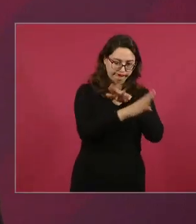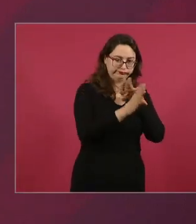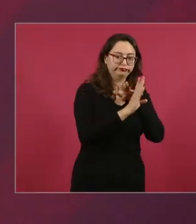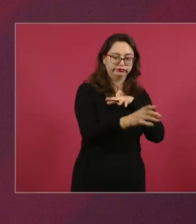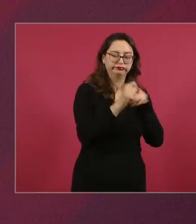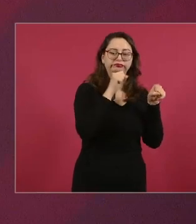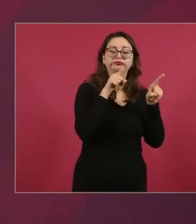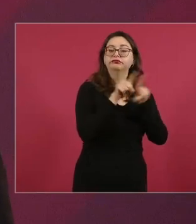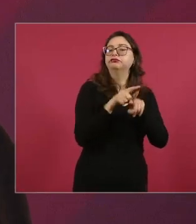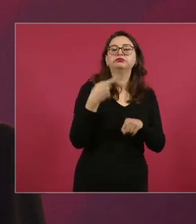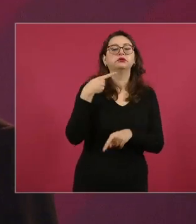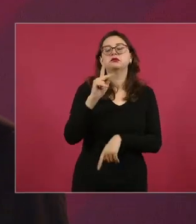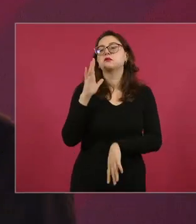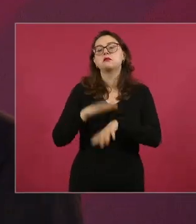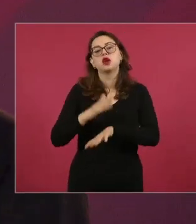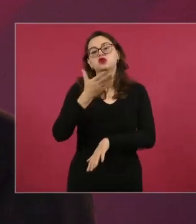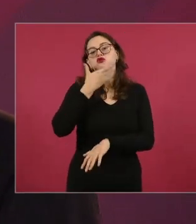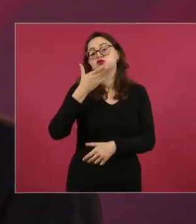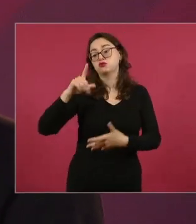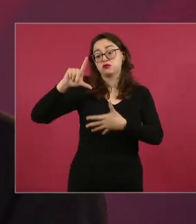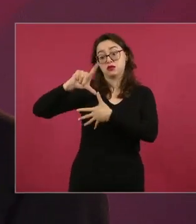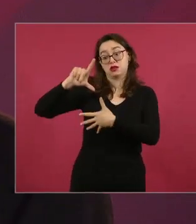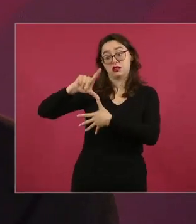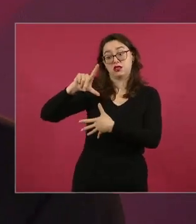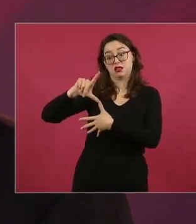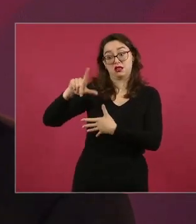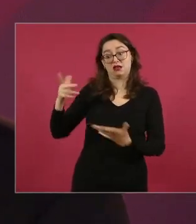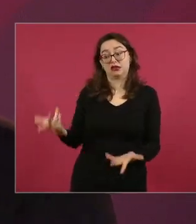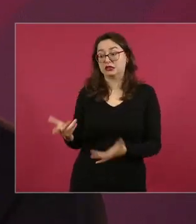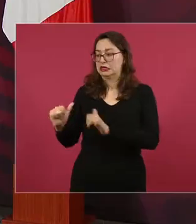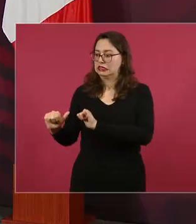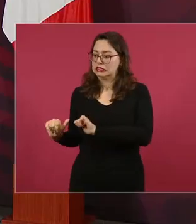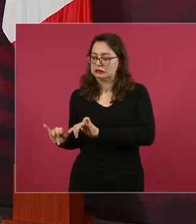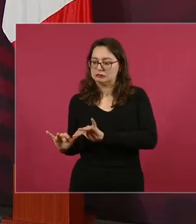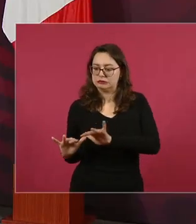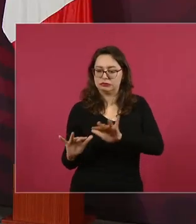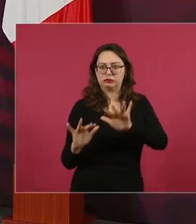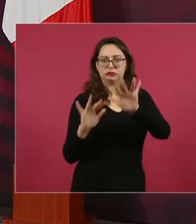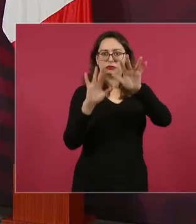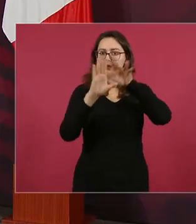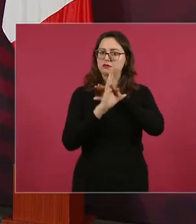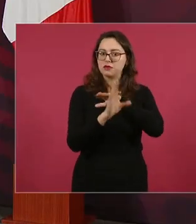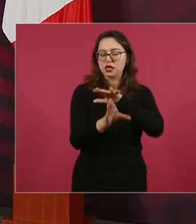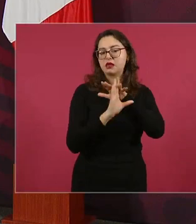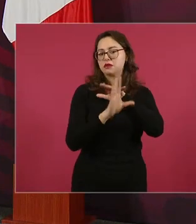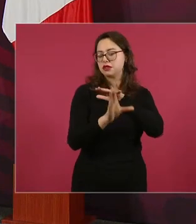son de América Latina y del Caribe.